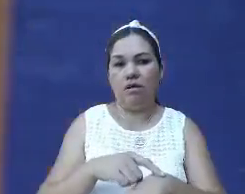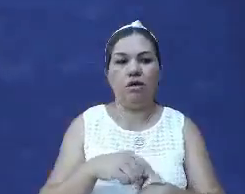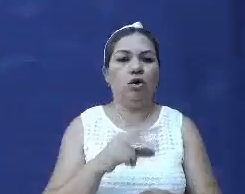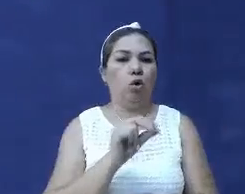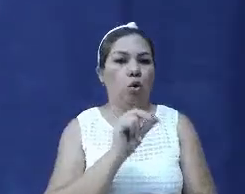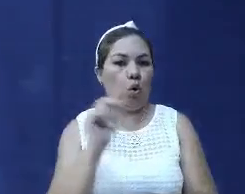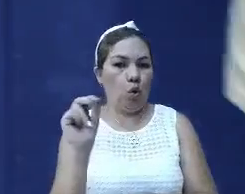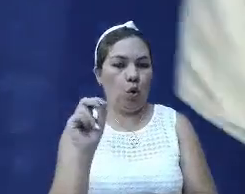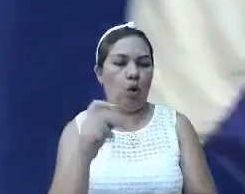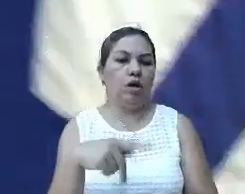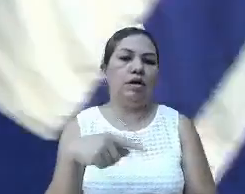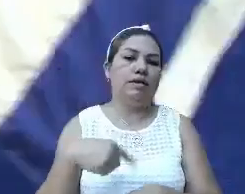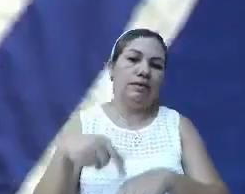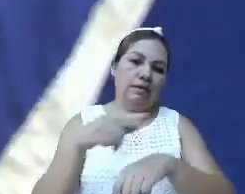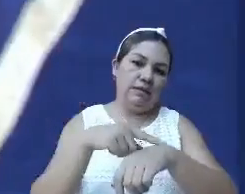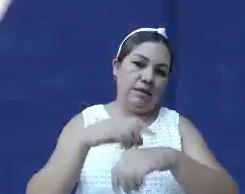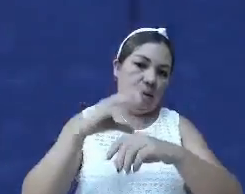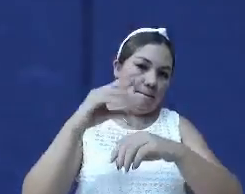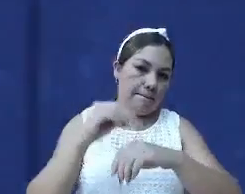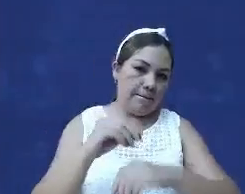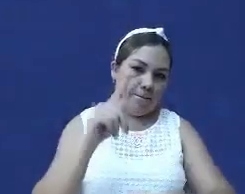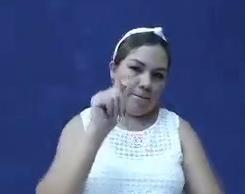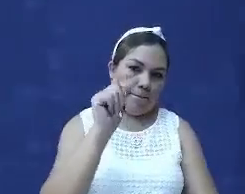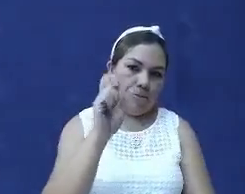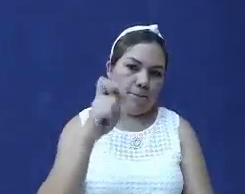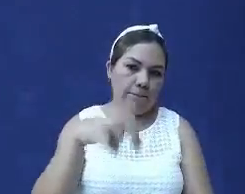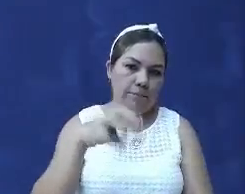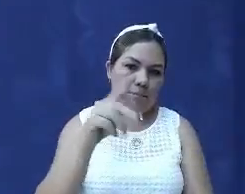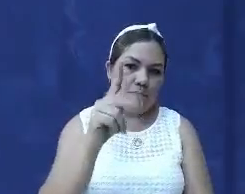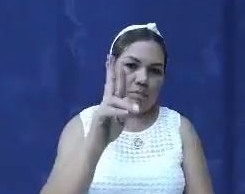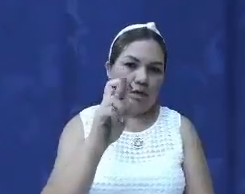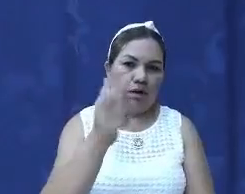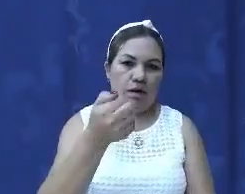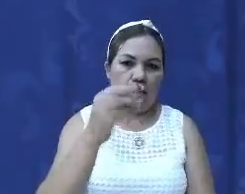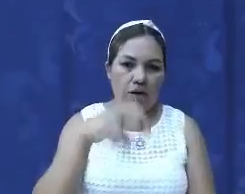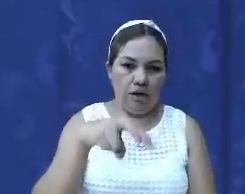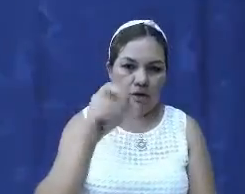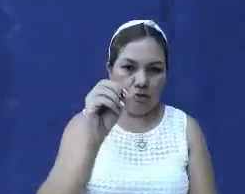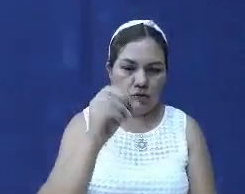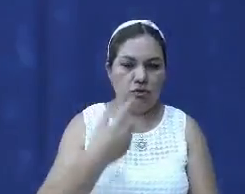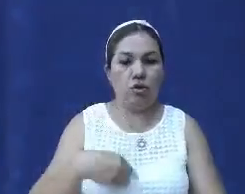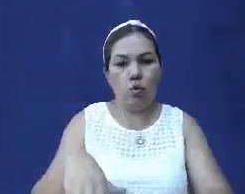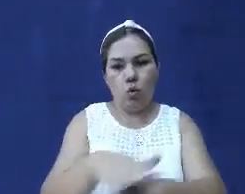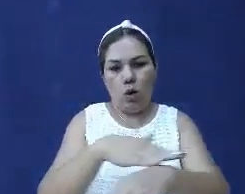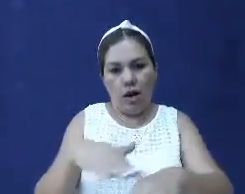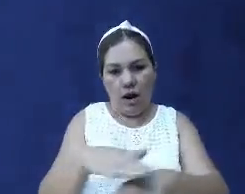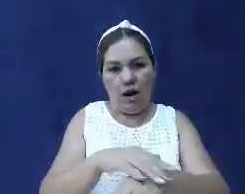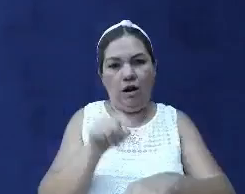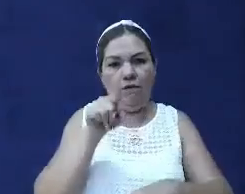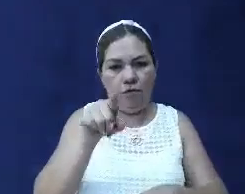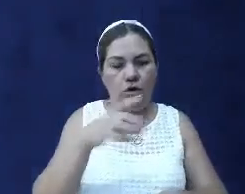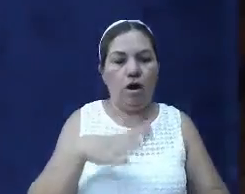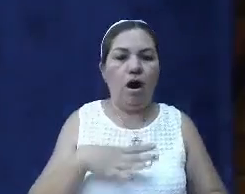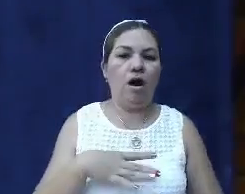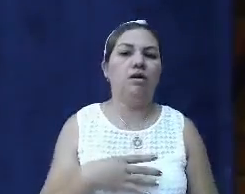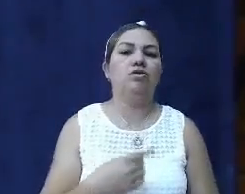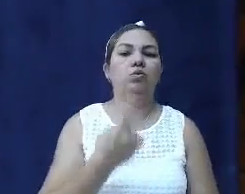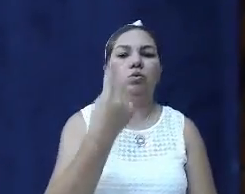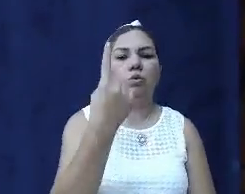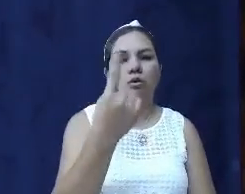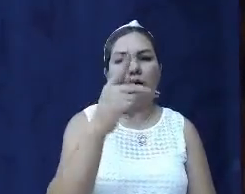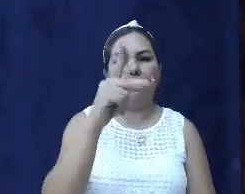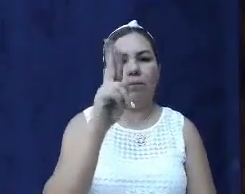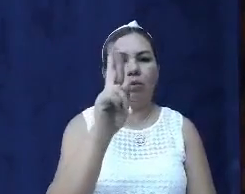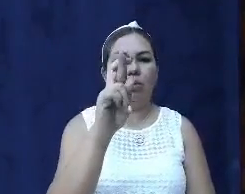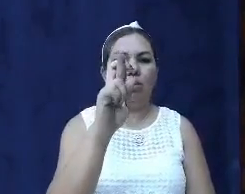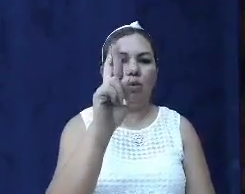si estás apartado de Dios, en el lugar donde tú estás, Dios va a enviar una prueba. Una